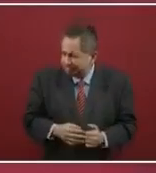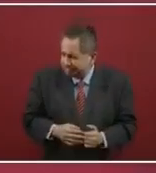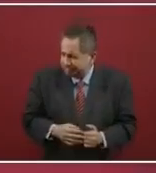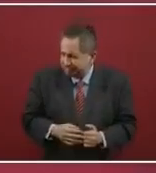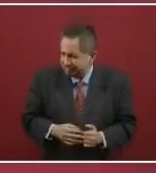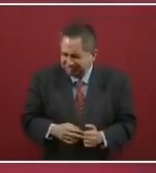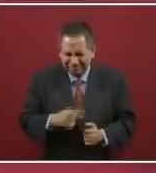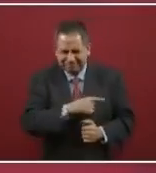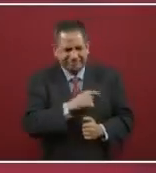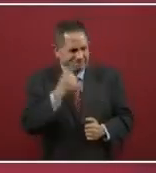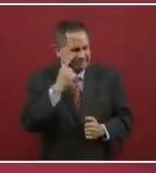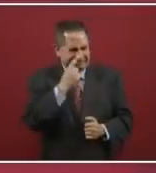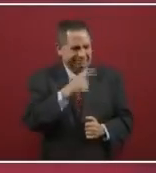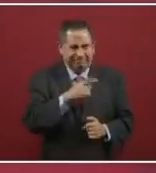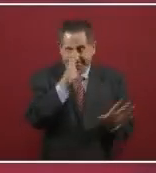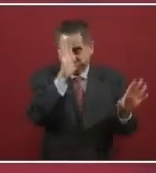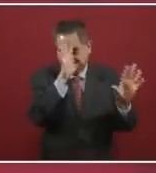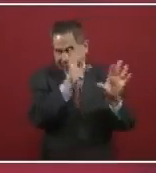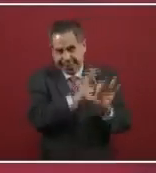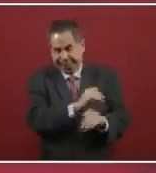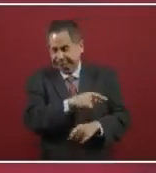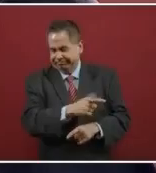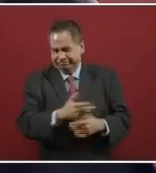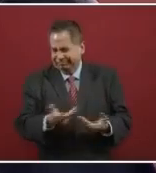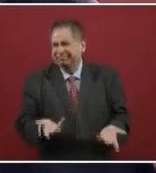de mal gusto?